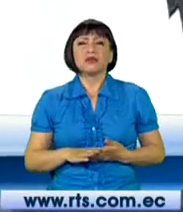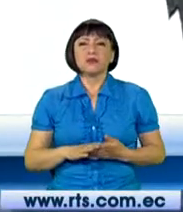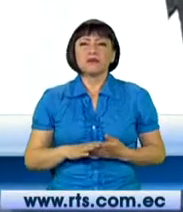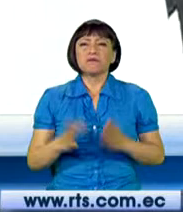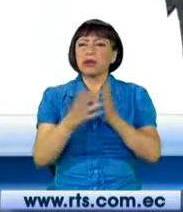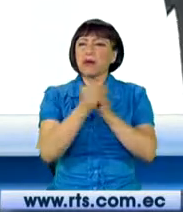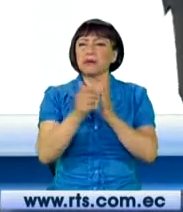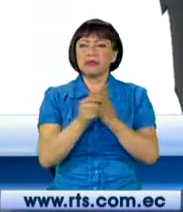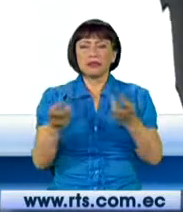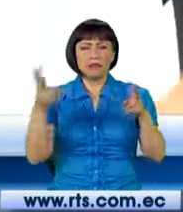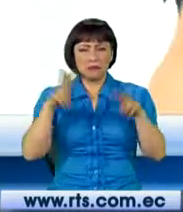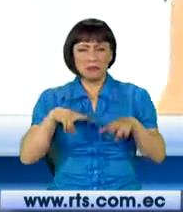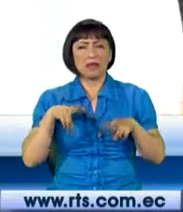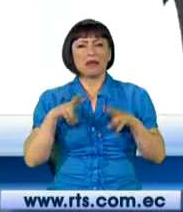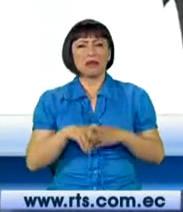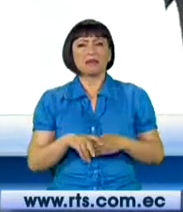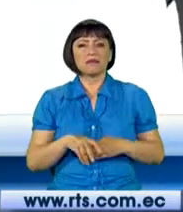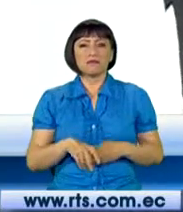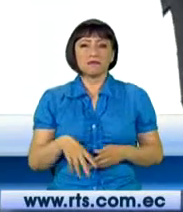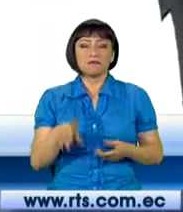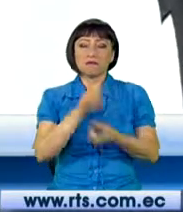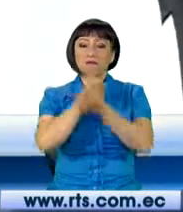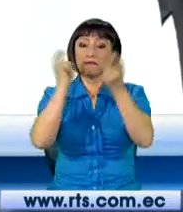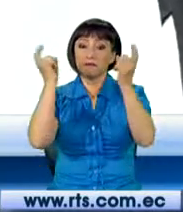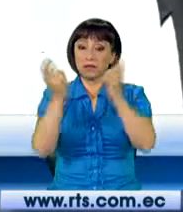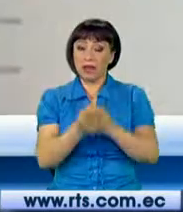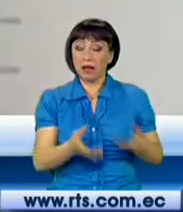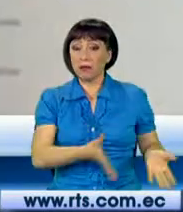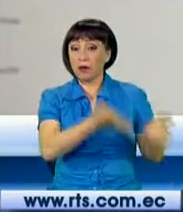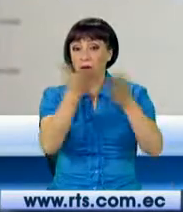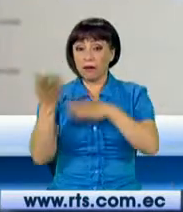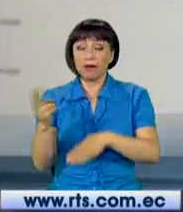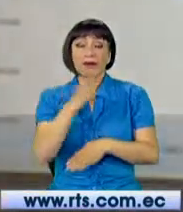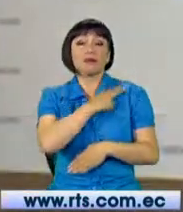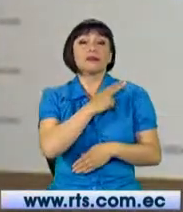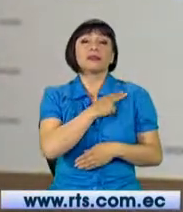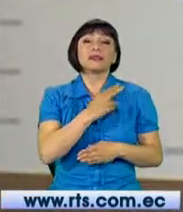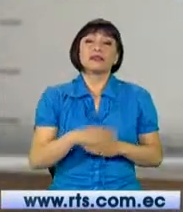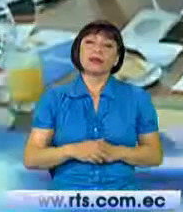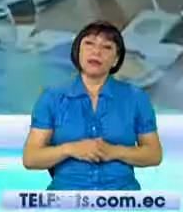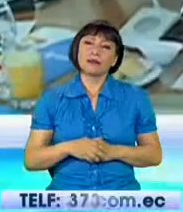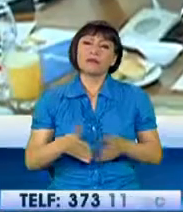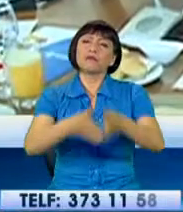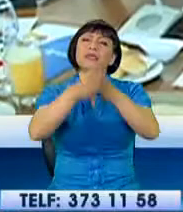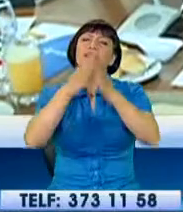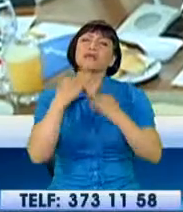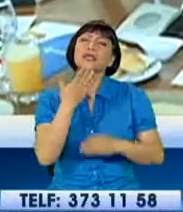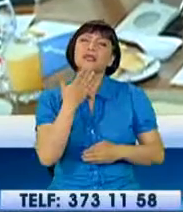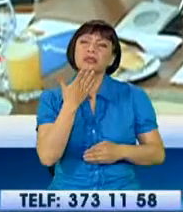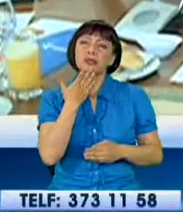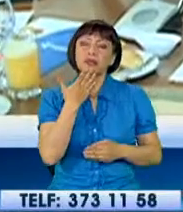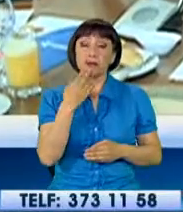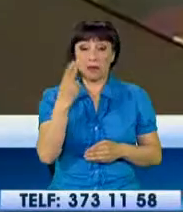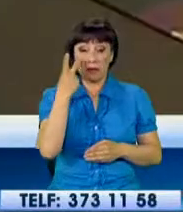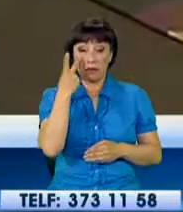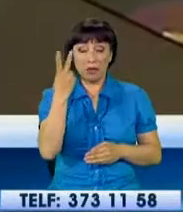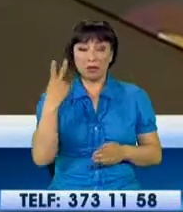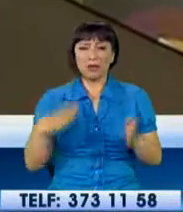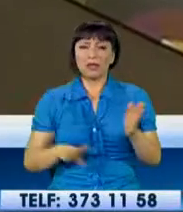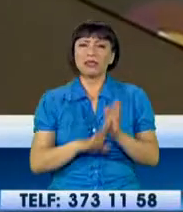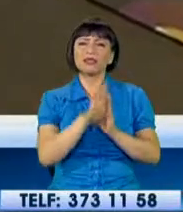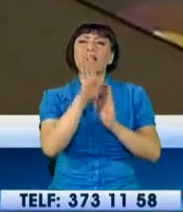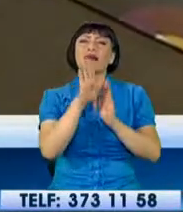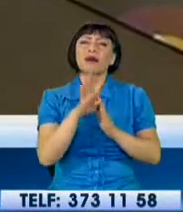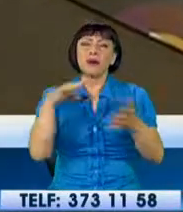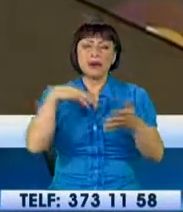tema de investigación se va a transferir a Yachay. Entre los beneficios que se destacan con esta alianza está el desarrollo de la innovación académica,